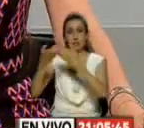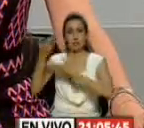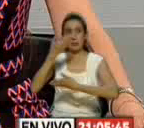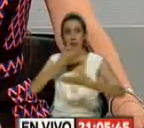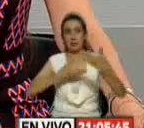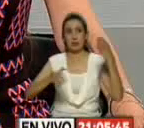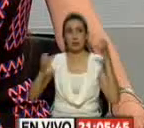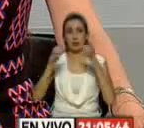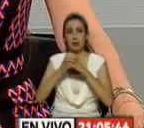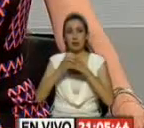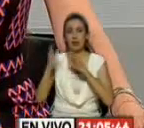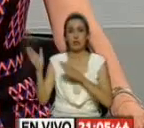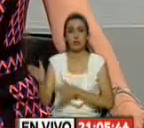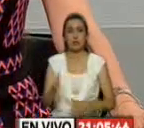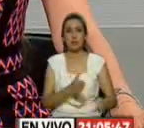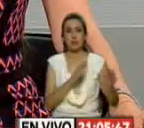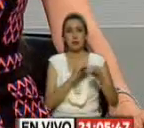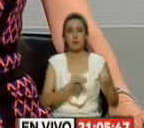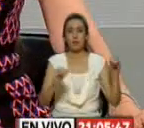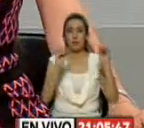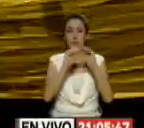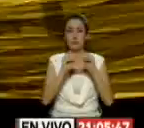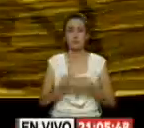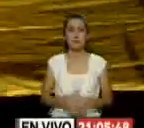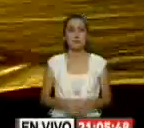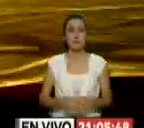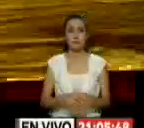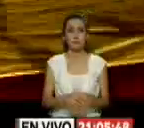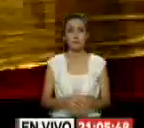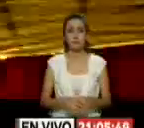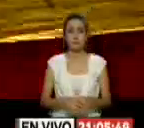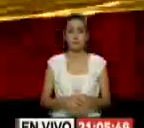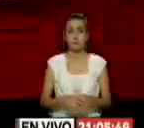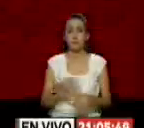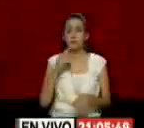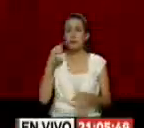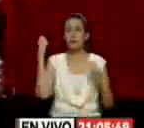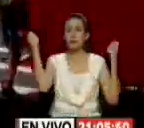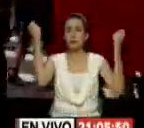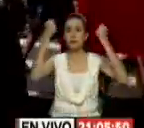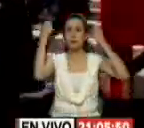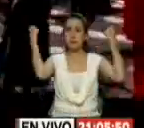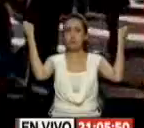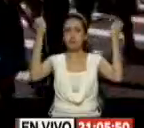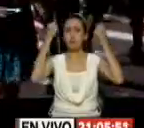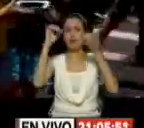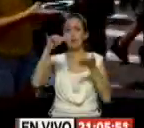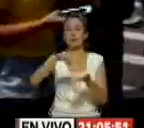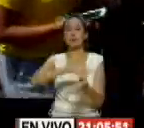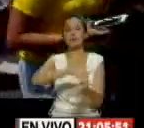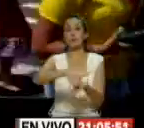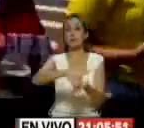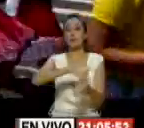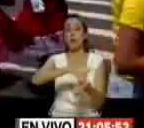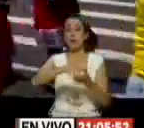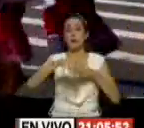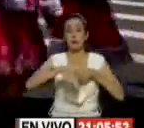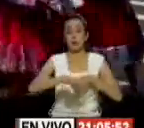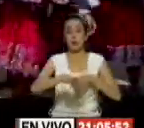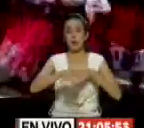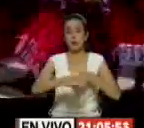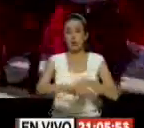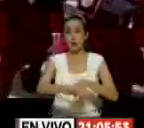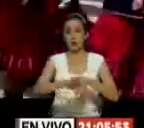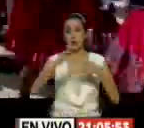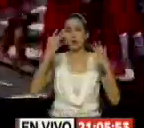del Ecuador, Christian Johnson nos cuenta más. El desfile de las fiestas del 10 de agosto en Nueva York es una gran oportunidad